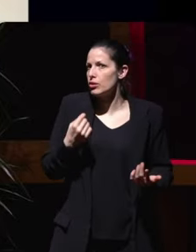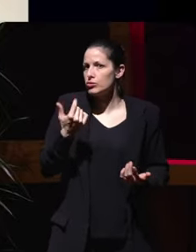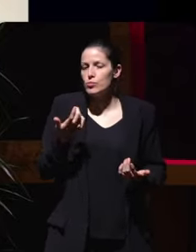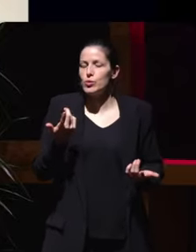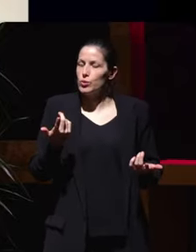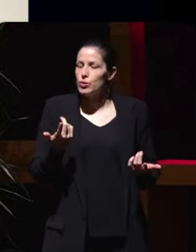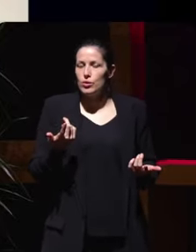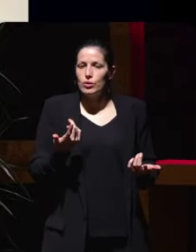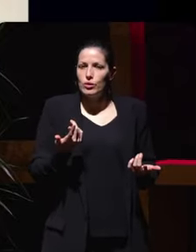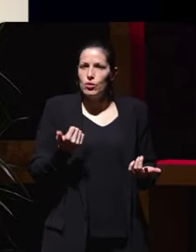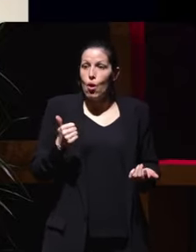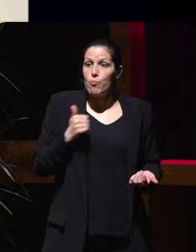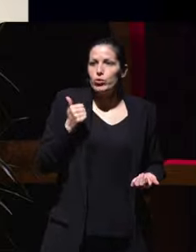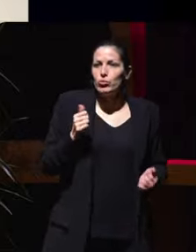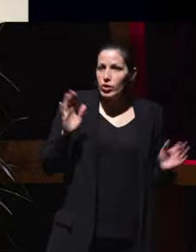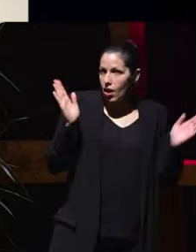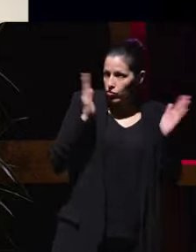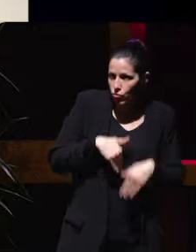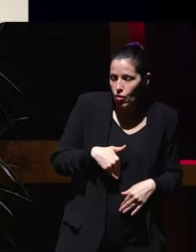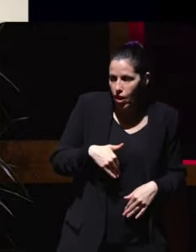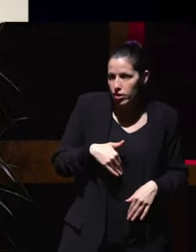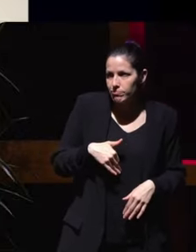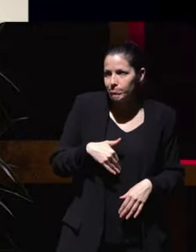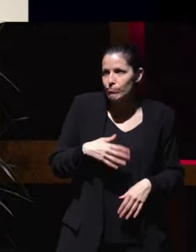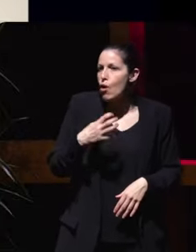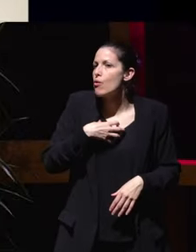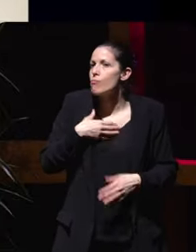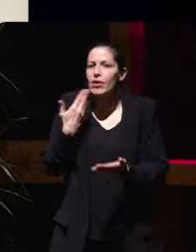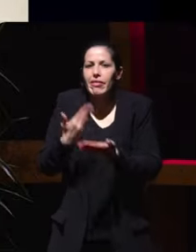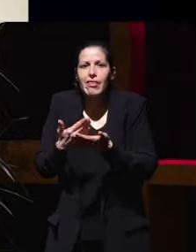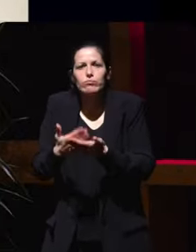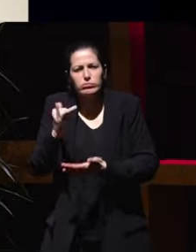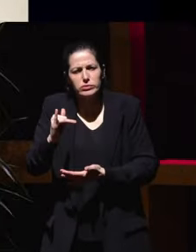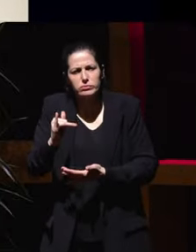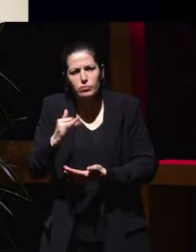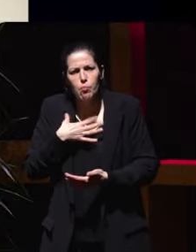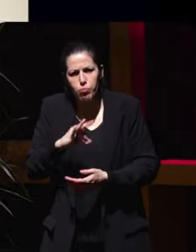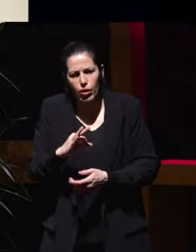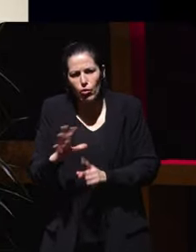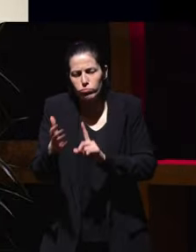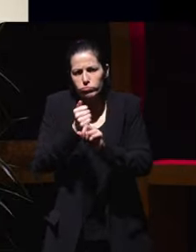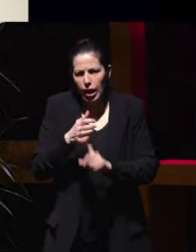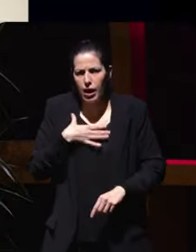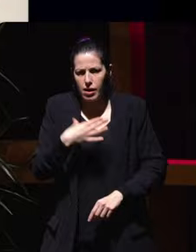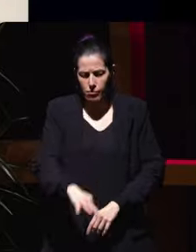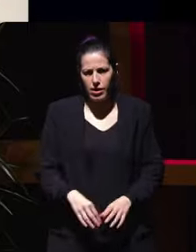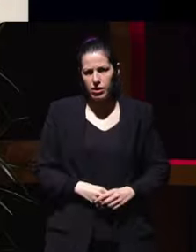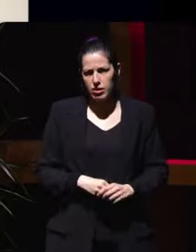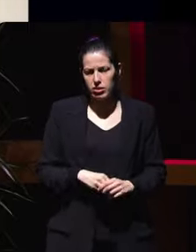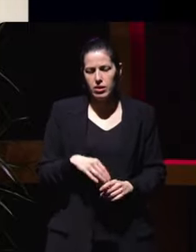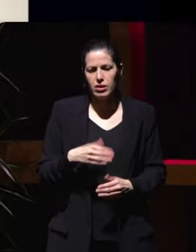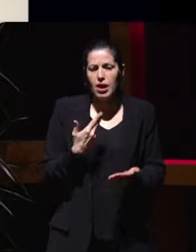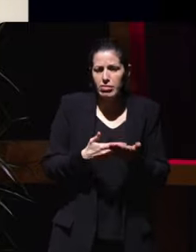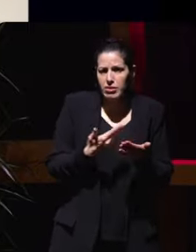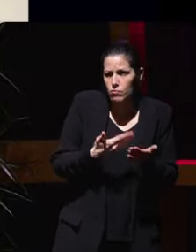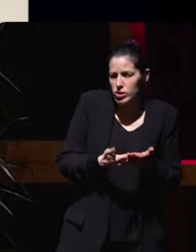dan la oportunidad, nunca vamos a poder demostrar que sí, que lo podemos hacer, nunca vamos a poder seguir aprendiendo para hacerlo, si no lo demuestras,